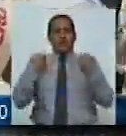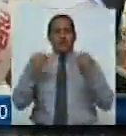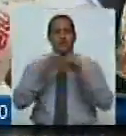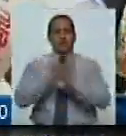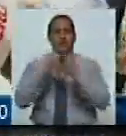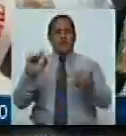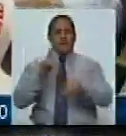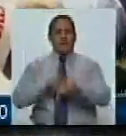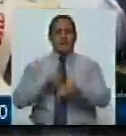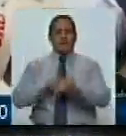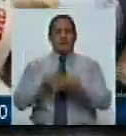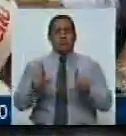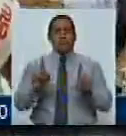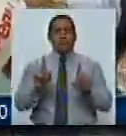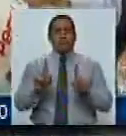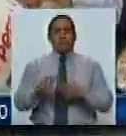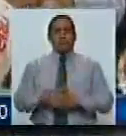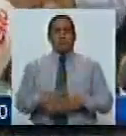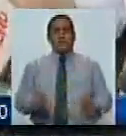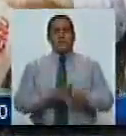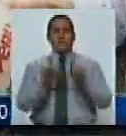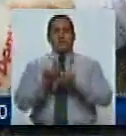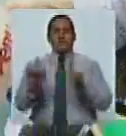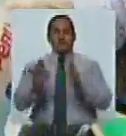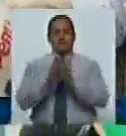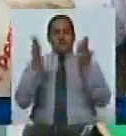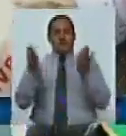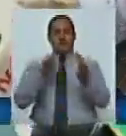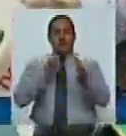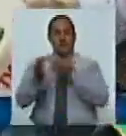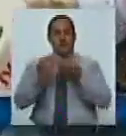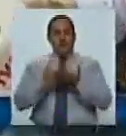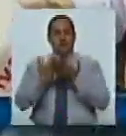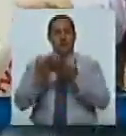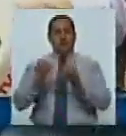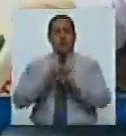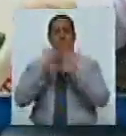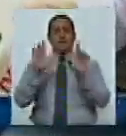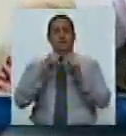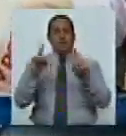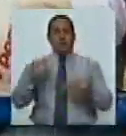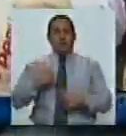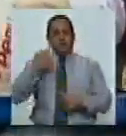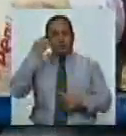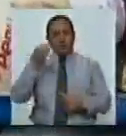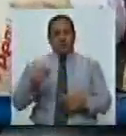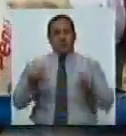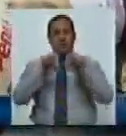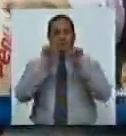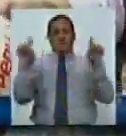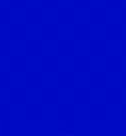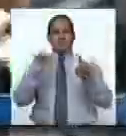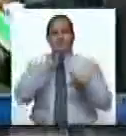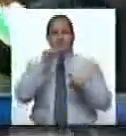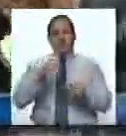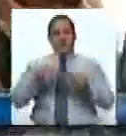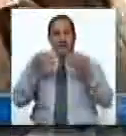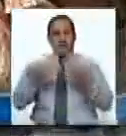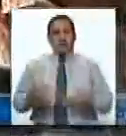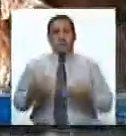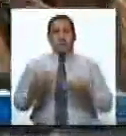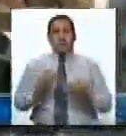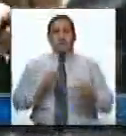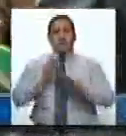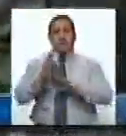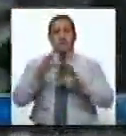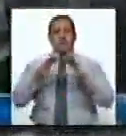un segundo. Entonces, ese diario ha aclarado el contenido. Sin embargo, me parece un titular un poco desacertado. El ingreso al